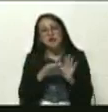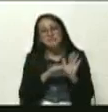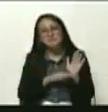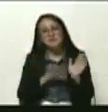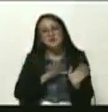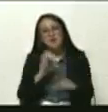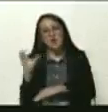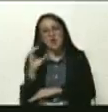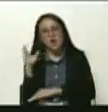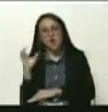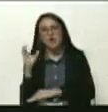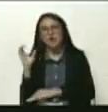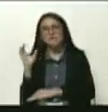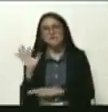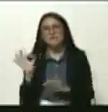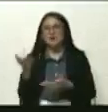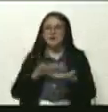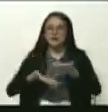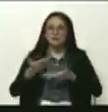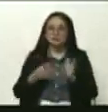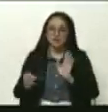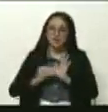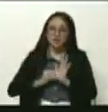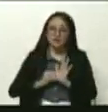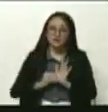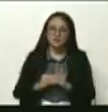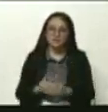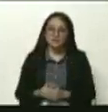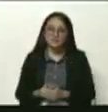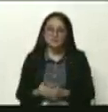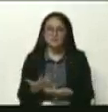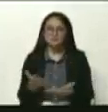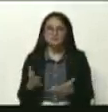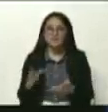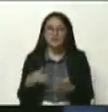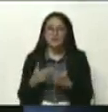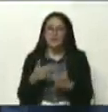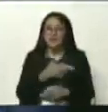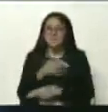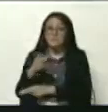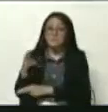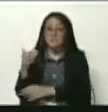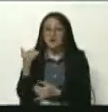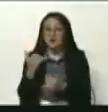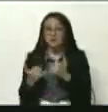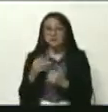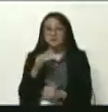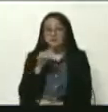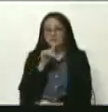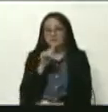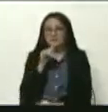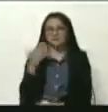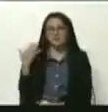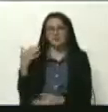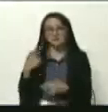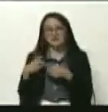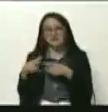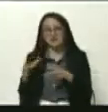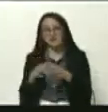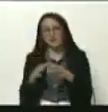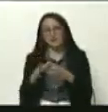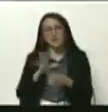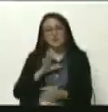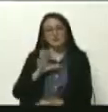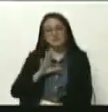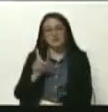Estado colombiano para entablar estas negociaciones? Tal vez un cese al fuego, que hemos visto en las últimas semanas información de varios grupos anunciándolo y no de parte del